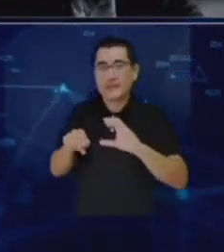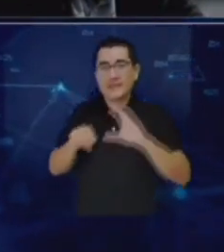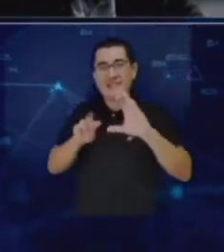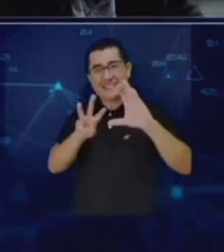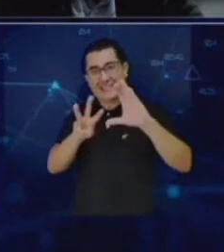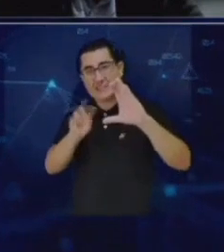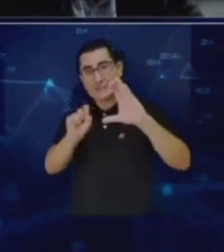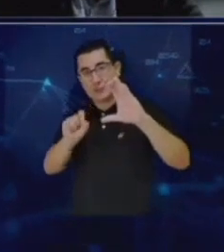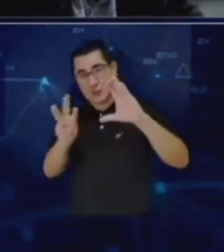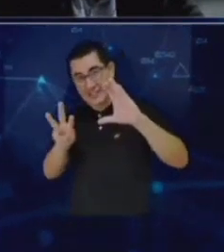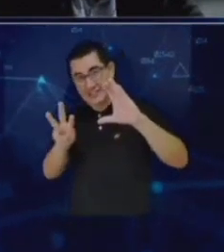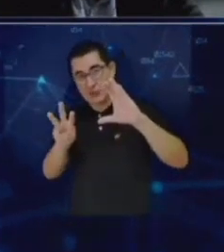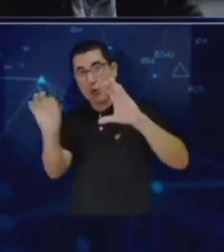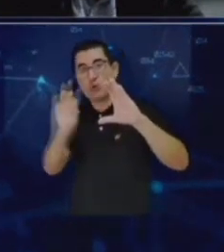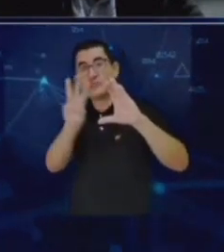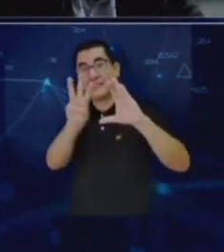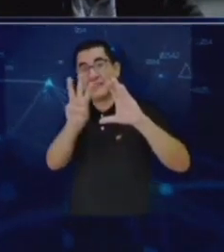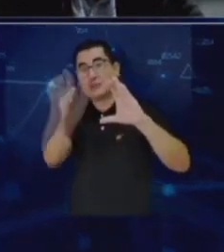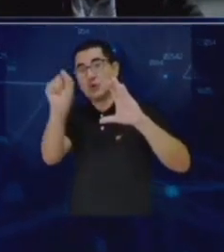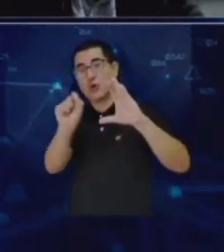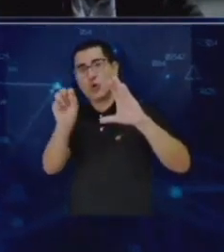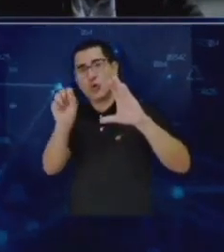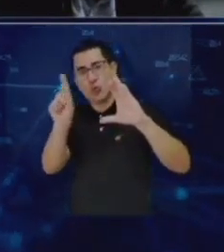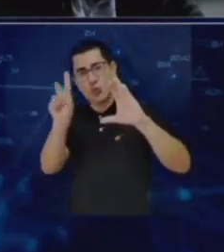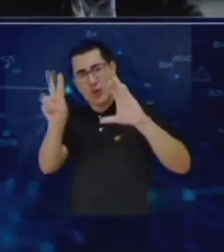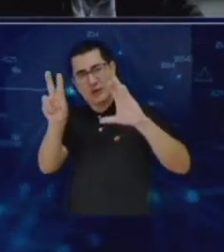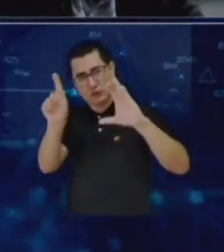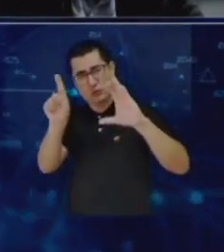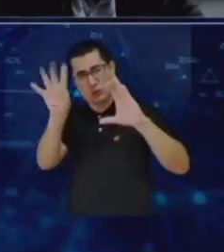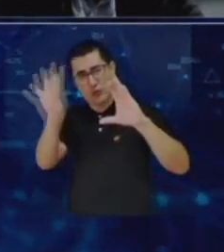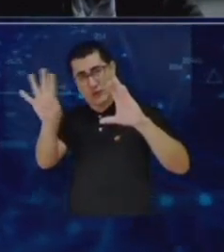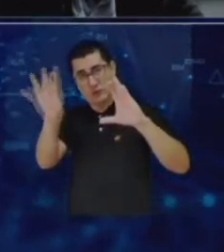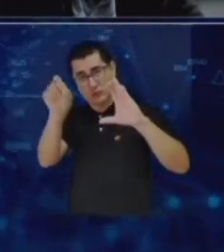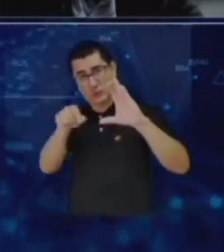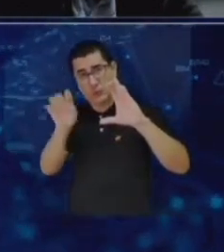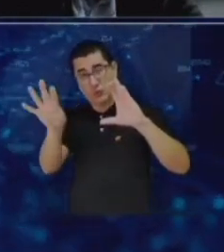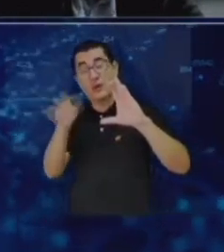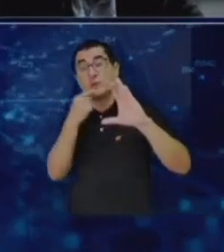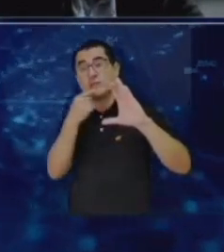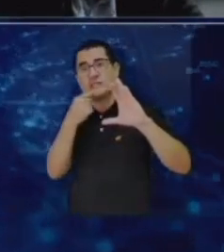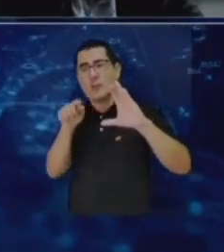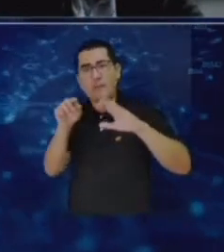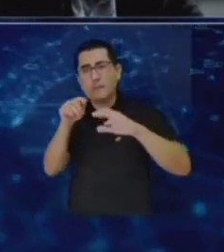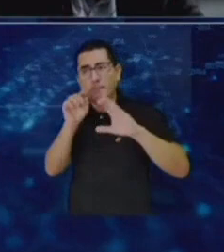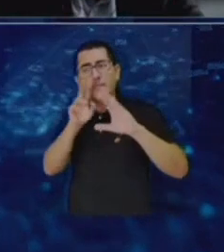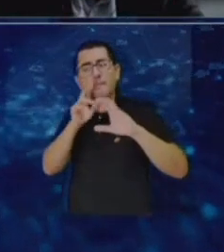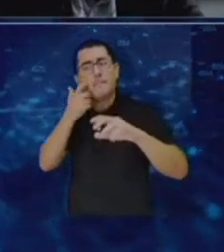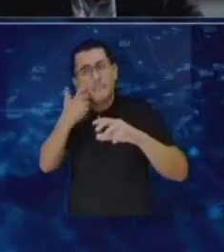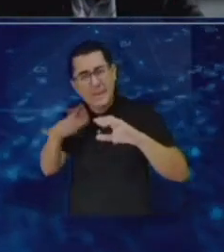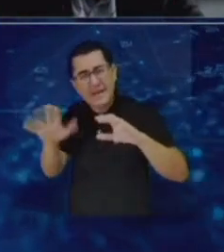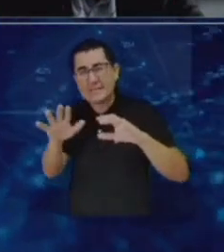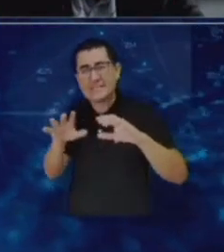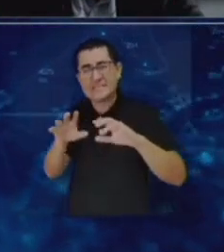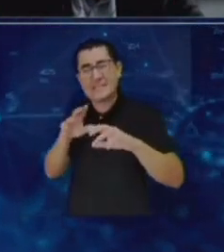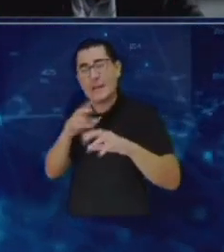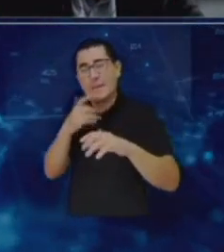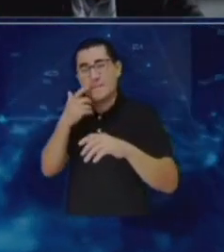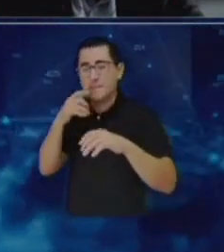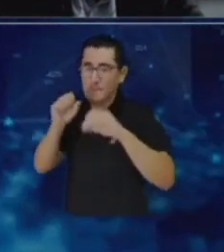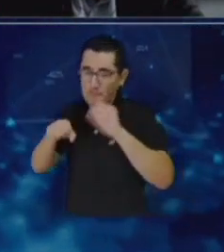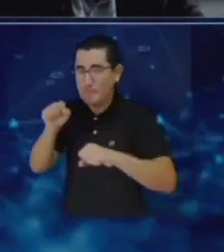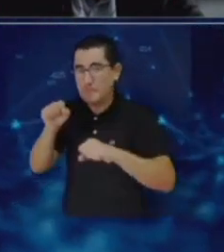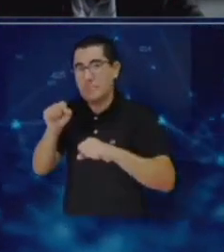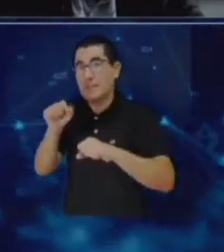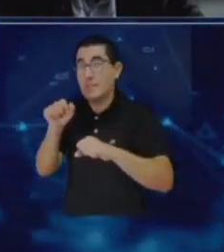una de las que se está observando precisamente para su posible identificación para su uso en IMT.